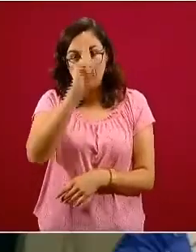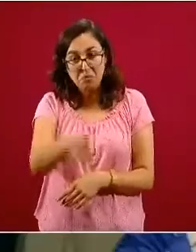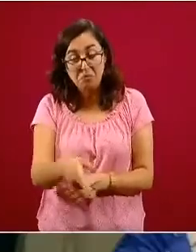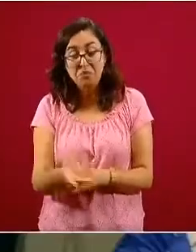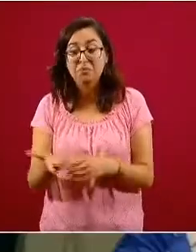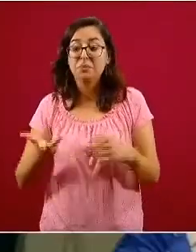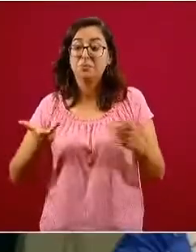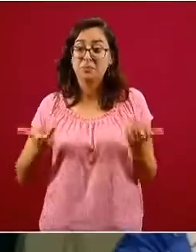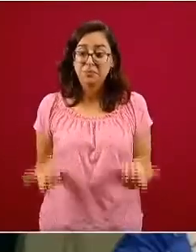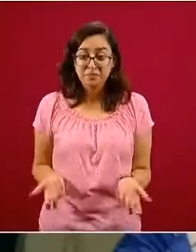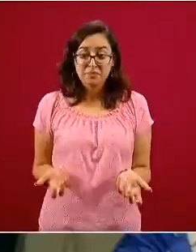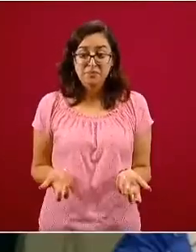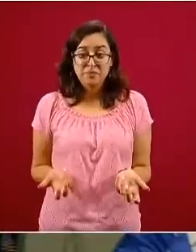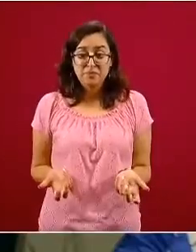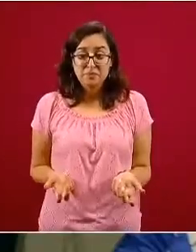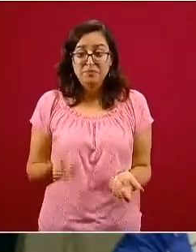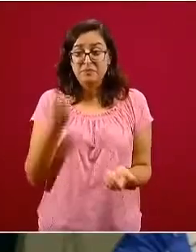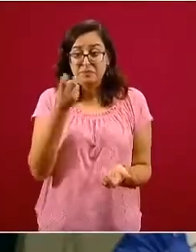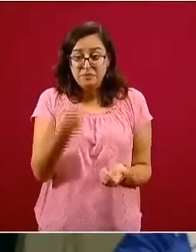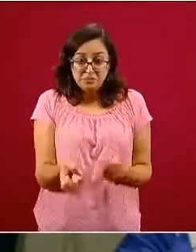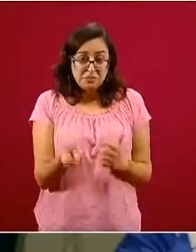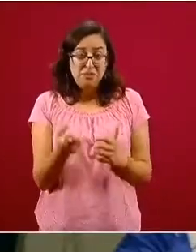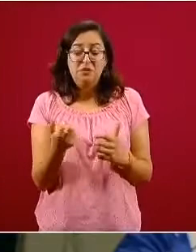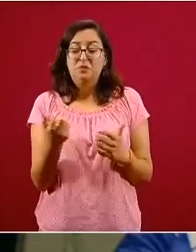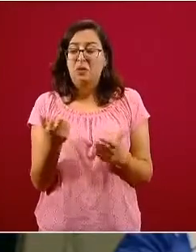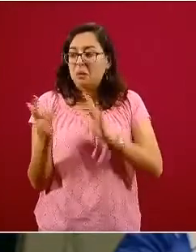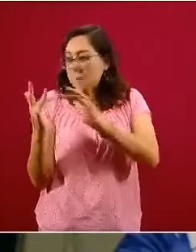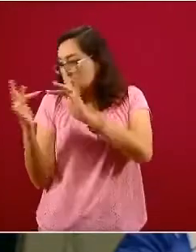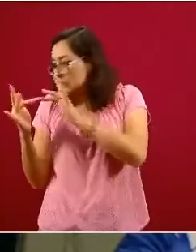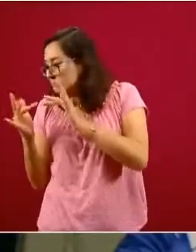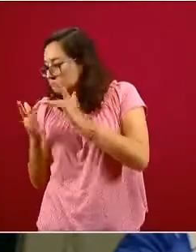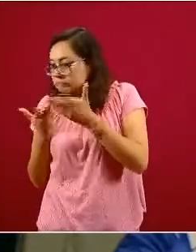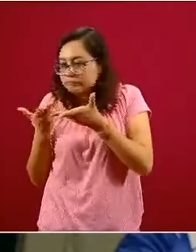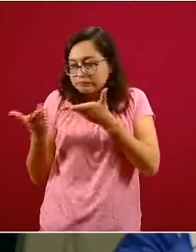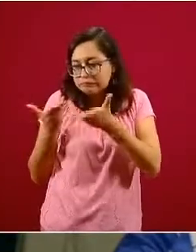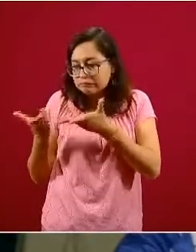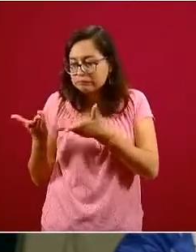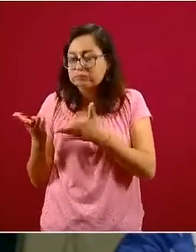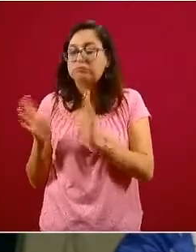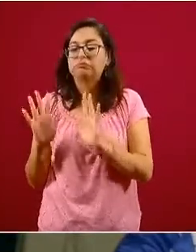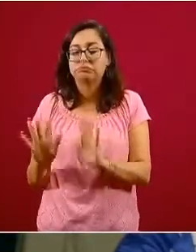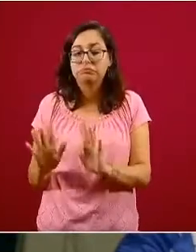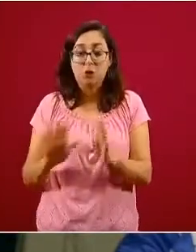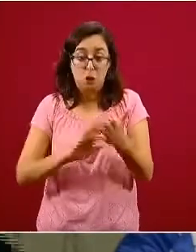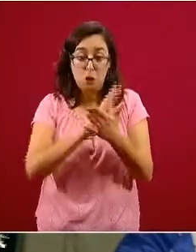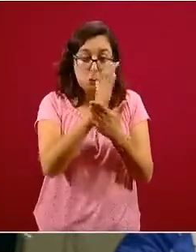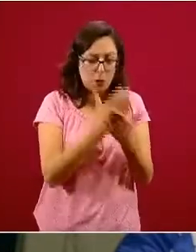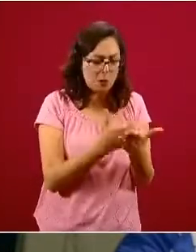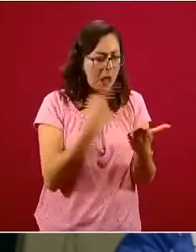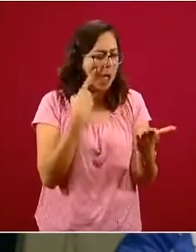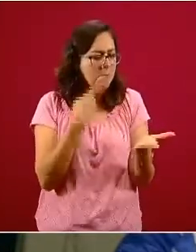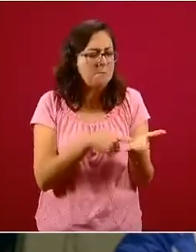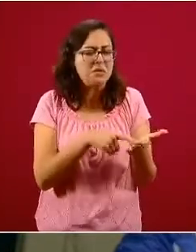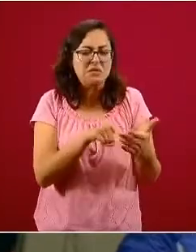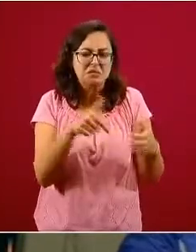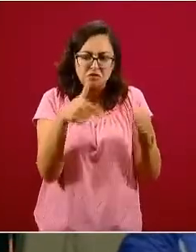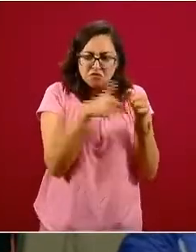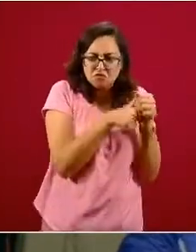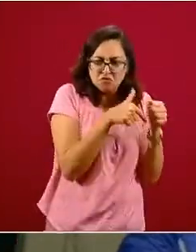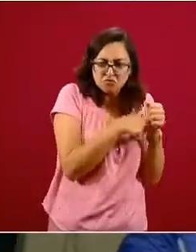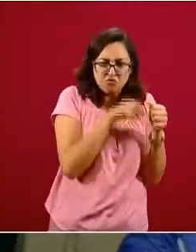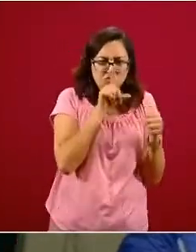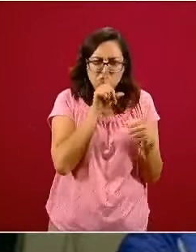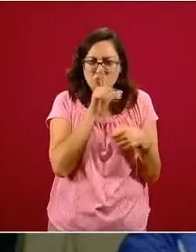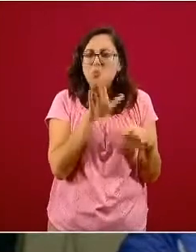con algunos contactos, con alguna ayuda médica, pudimos ver el contrato, a ver por qué lo